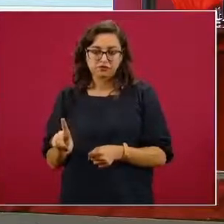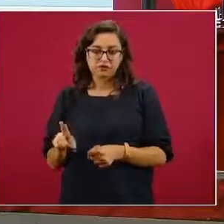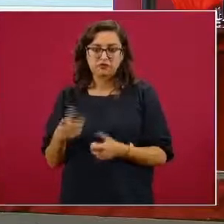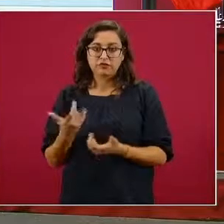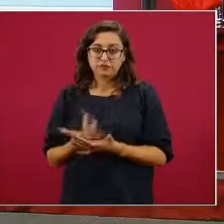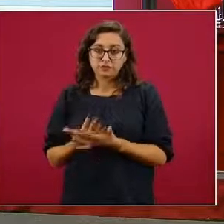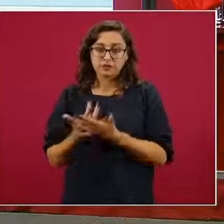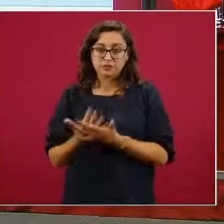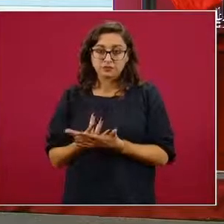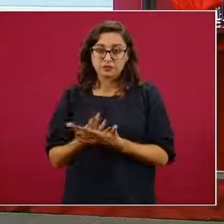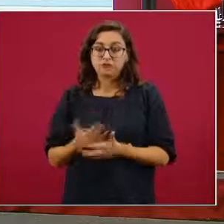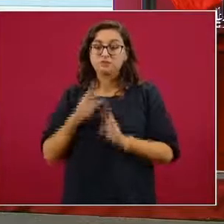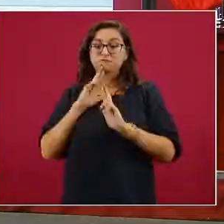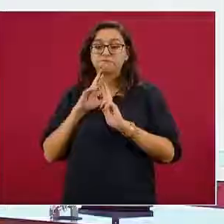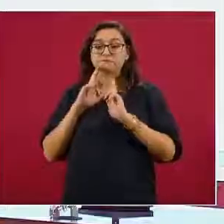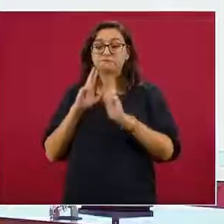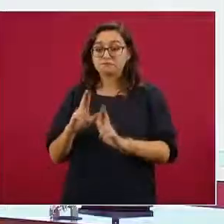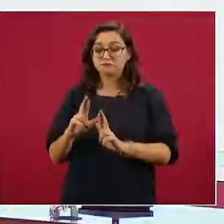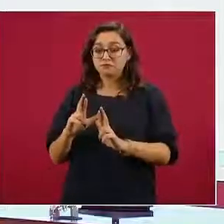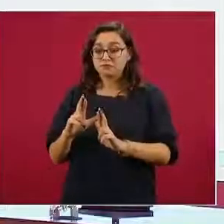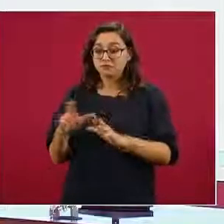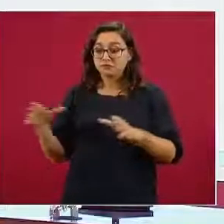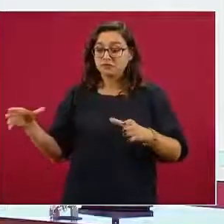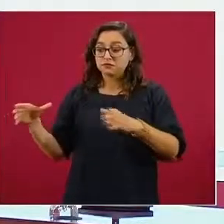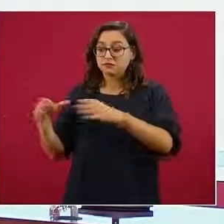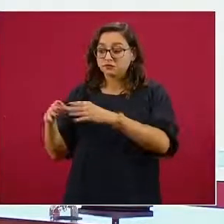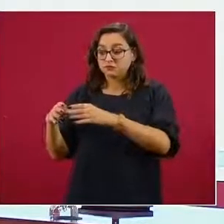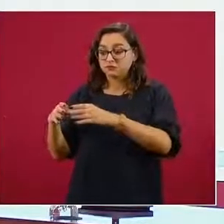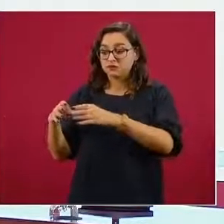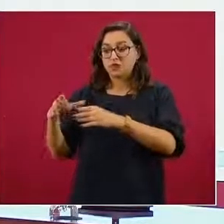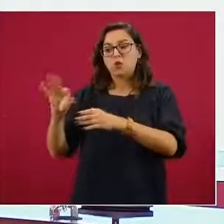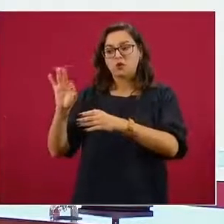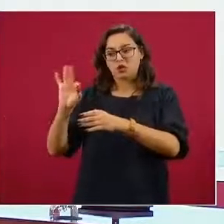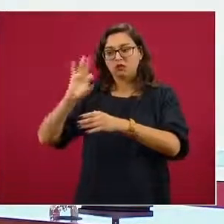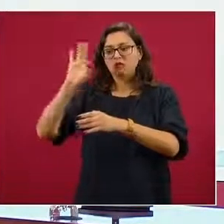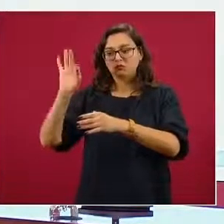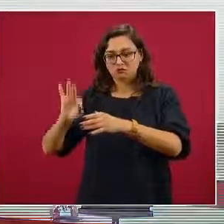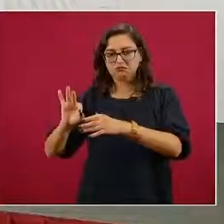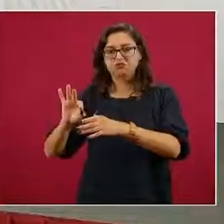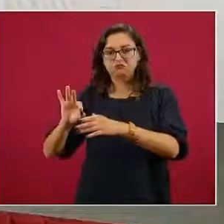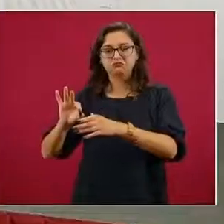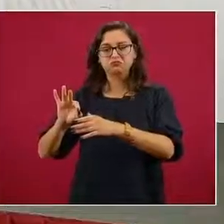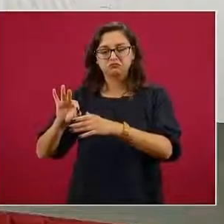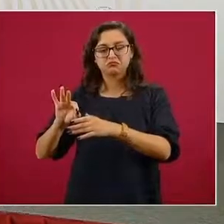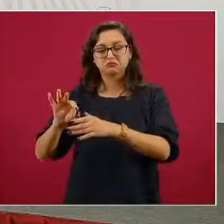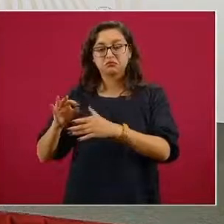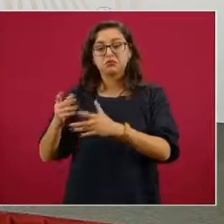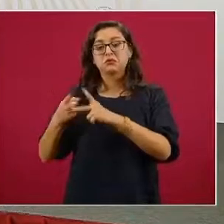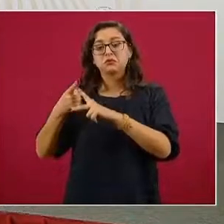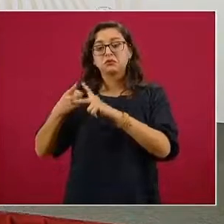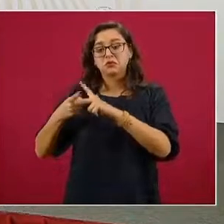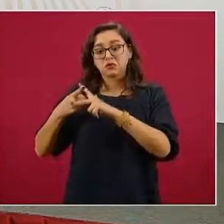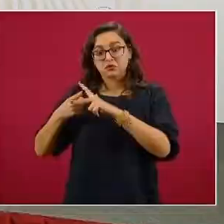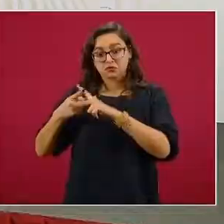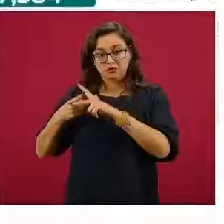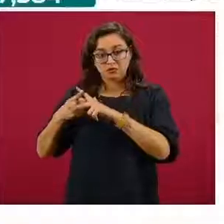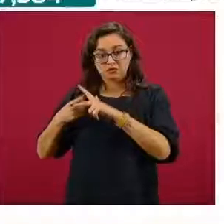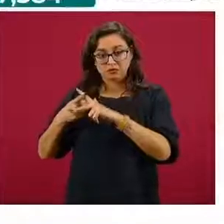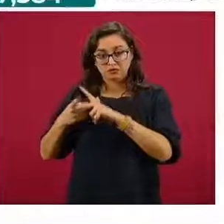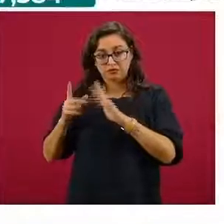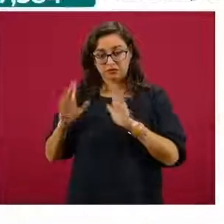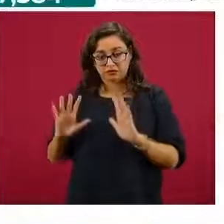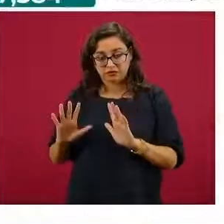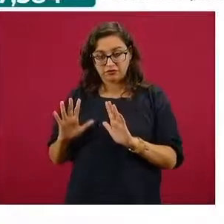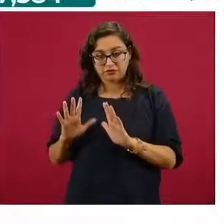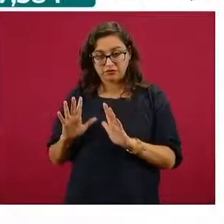esperando resultados, les consideramos a 4 de cada 10 de ellas en términos numéricos. Por supuesto, esto no es una